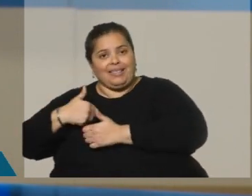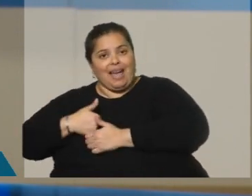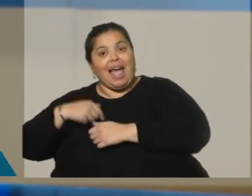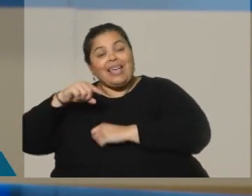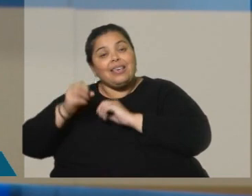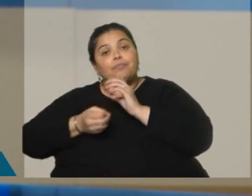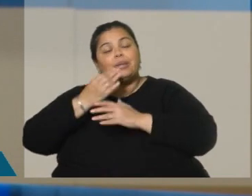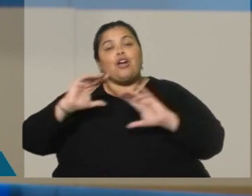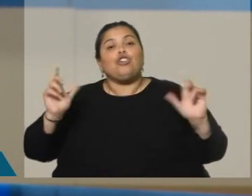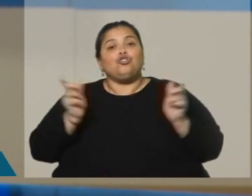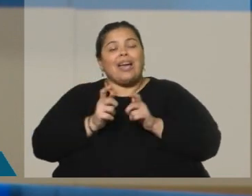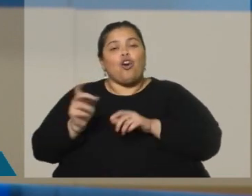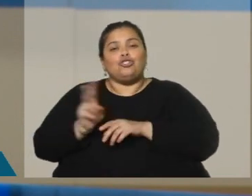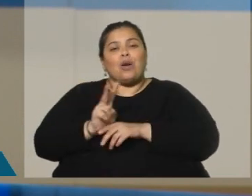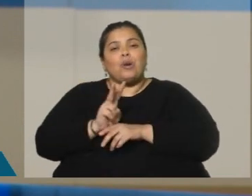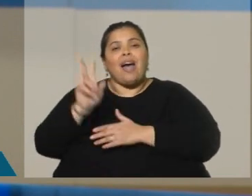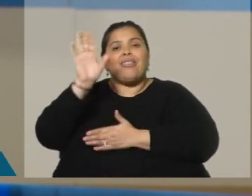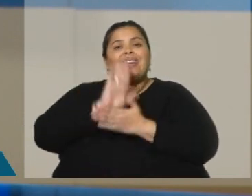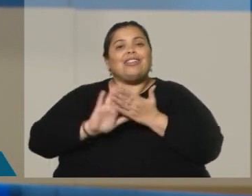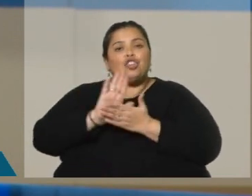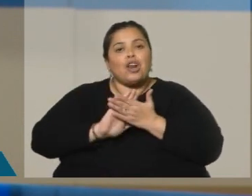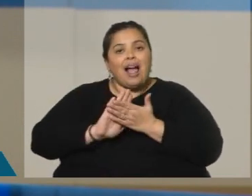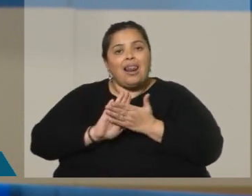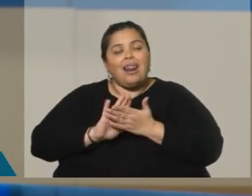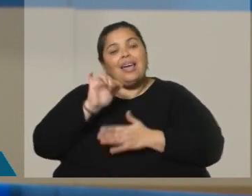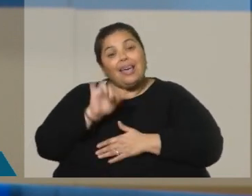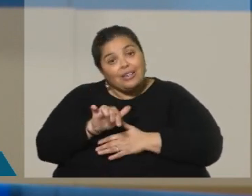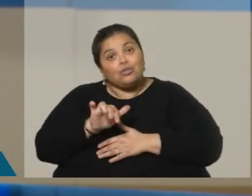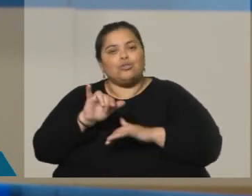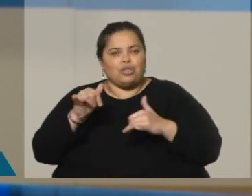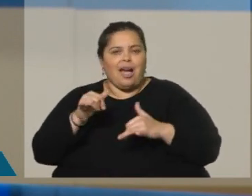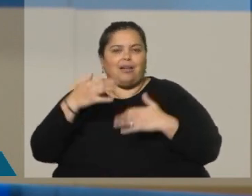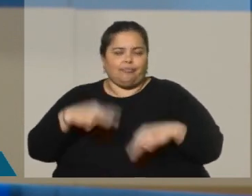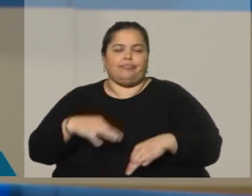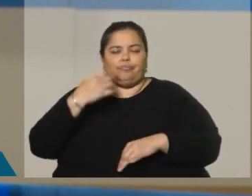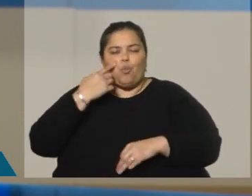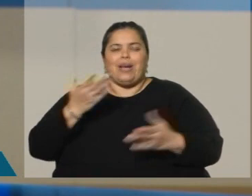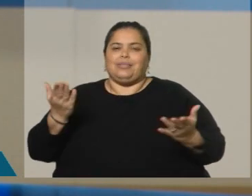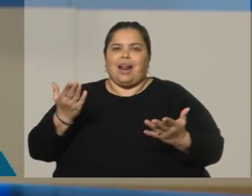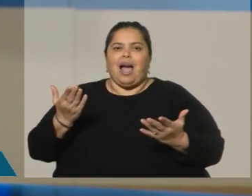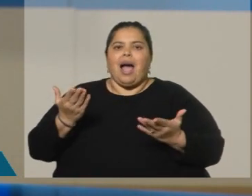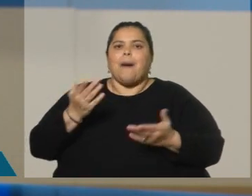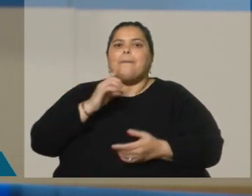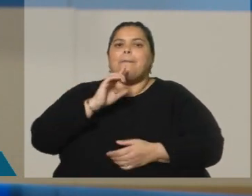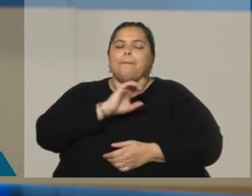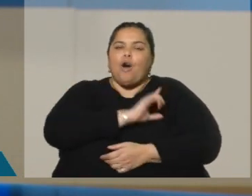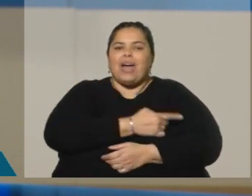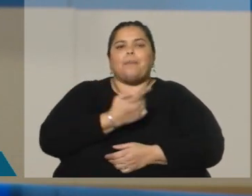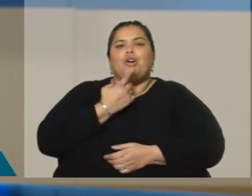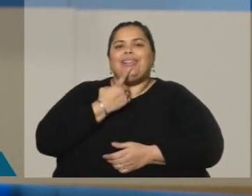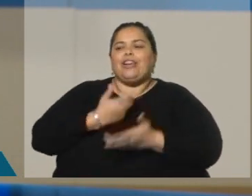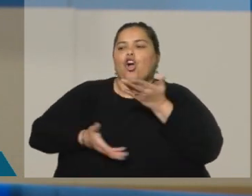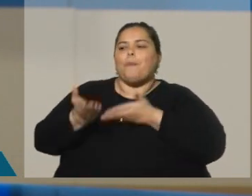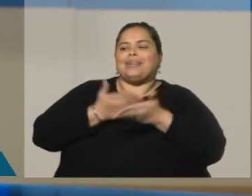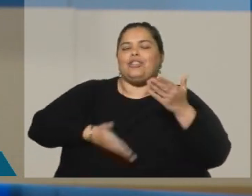nacional el Consejo de Seguridad nacional supuso ya ejercicio del poder político compartido y por ello mismo El golpe